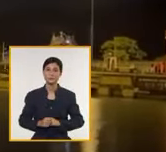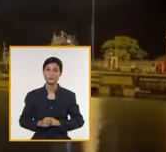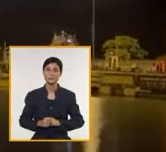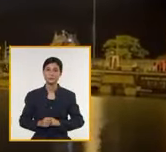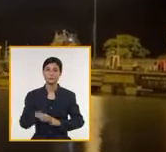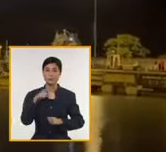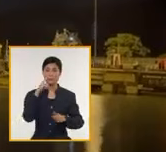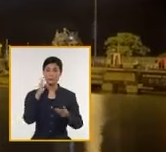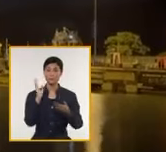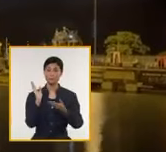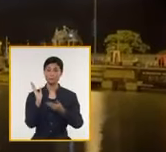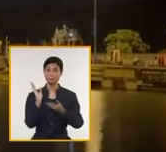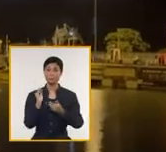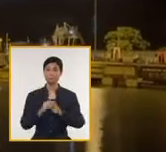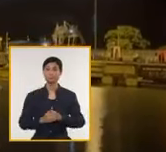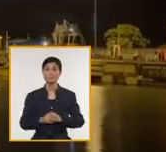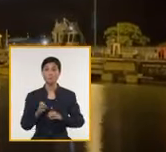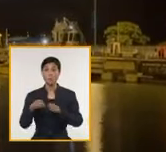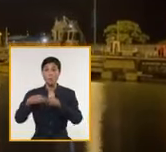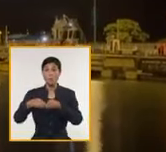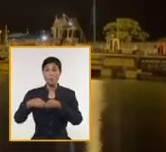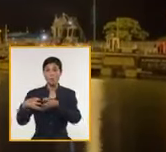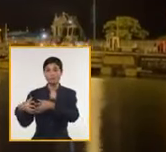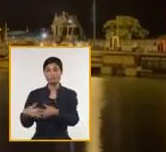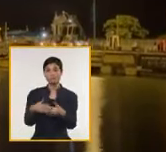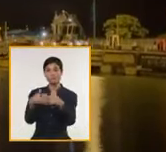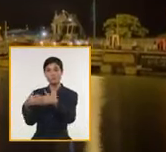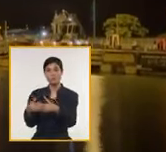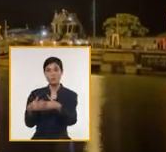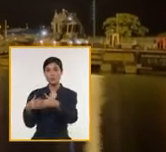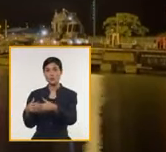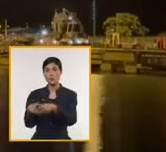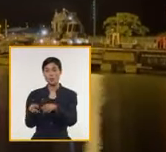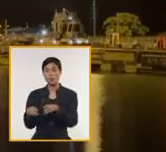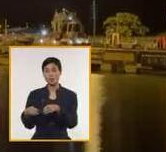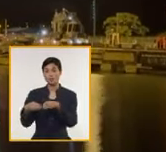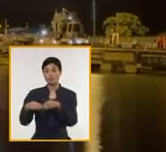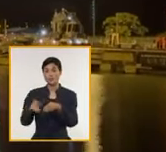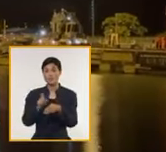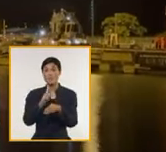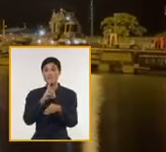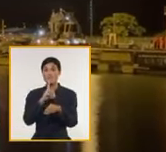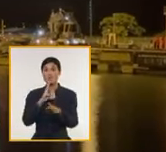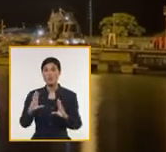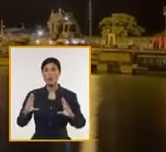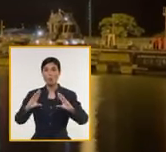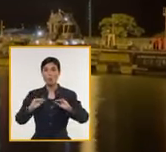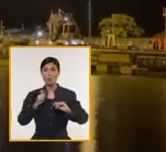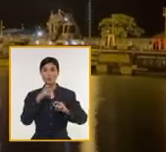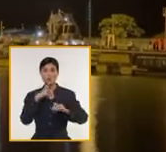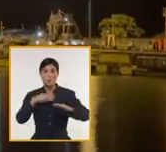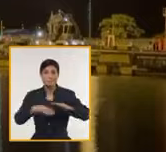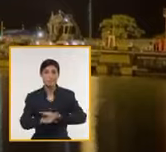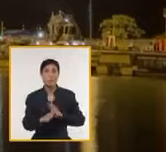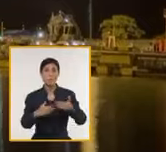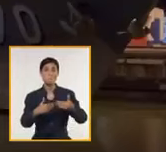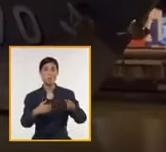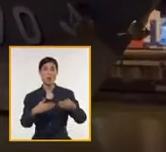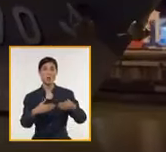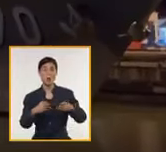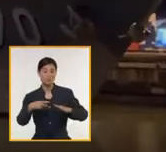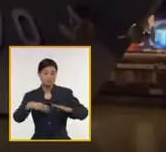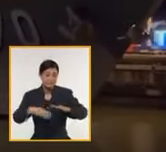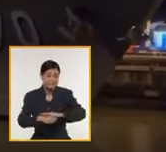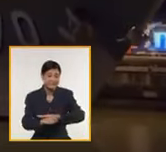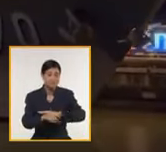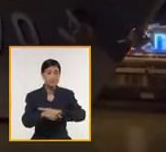El buque lanzamisiles estadounidense USS Lake Erie ingresó el viernes en la noche al Canal de Panamá desde el Pacífico rumbo al Caribe, en